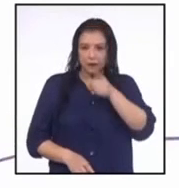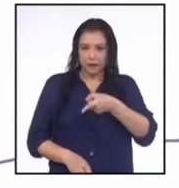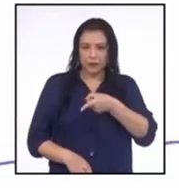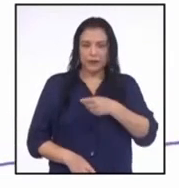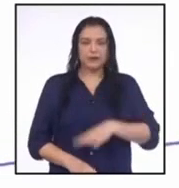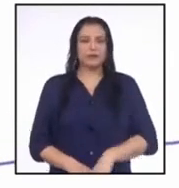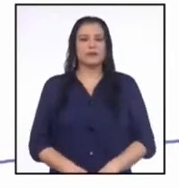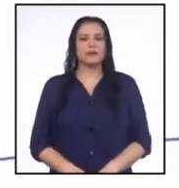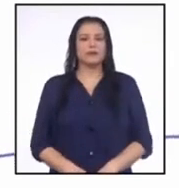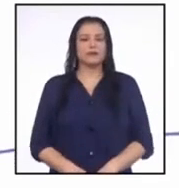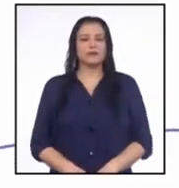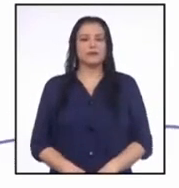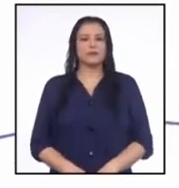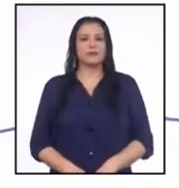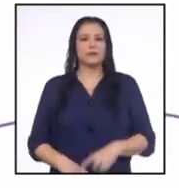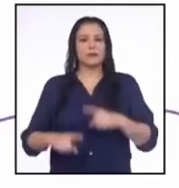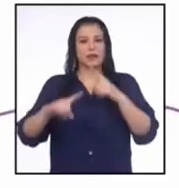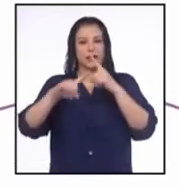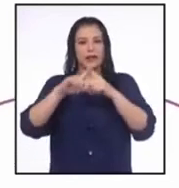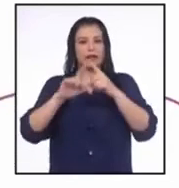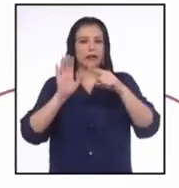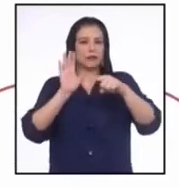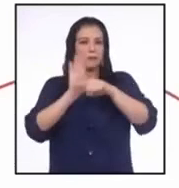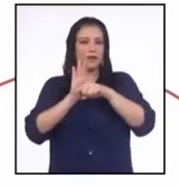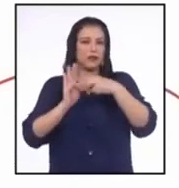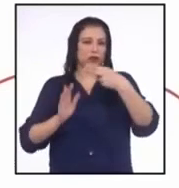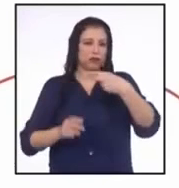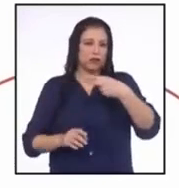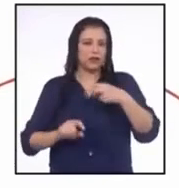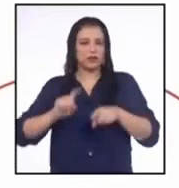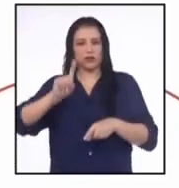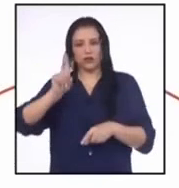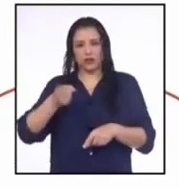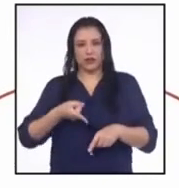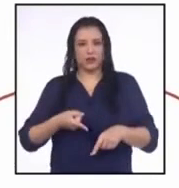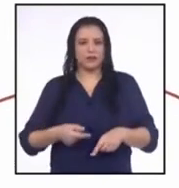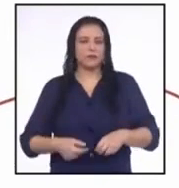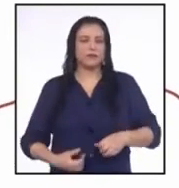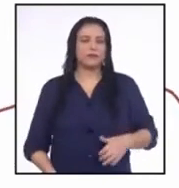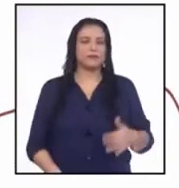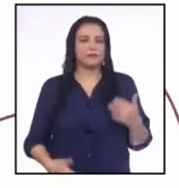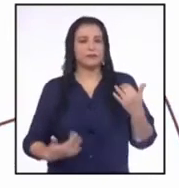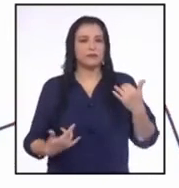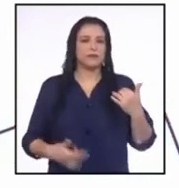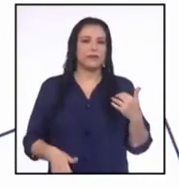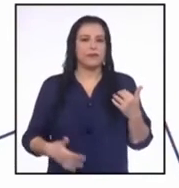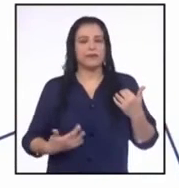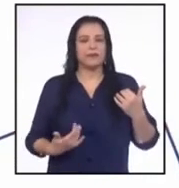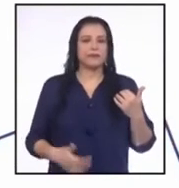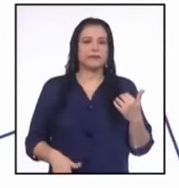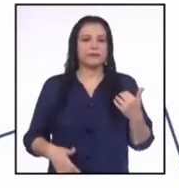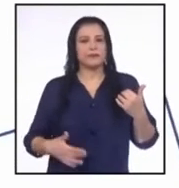abro paréntesis, x menos h, cierro paréntesis.